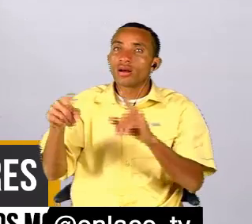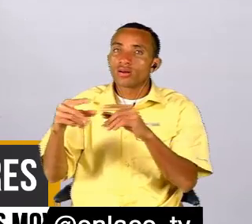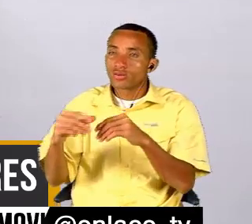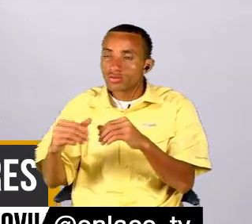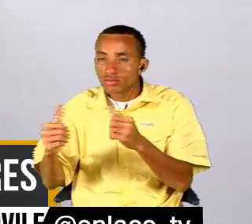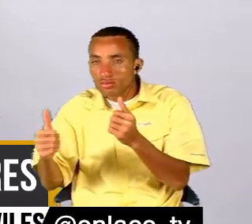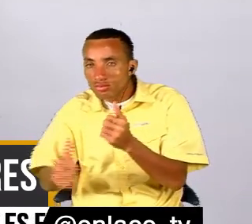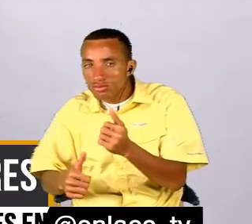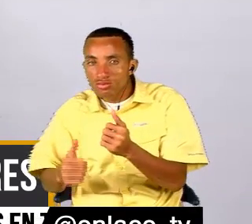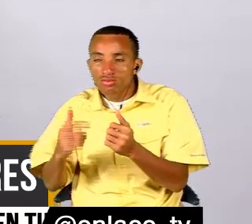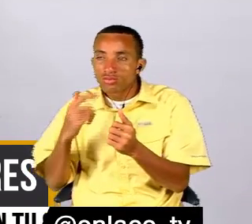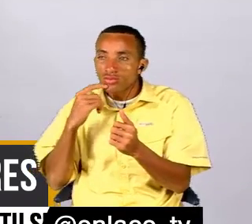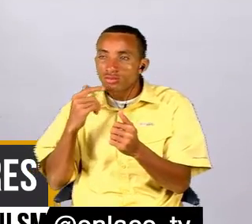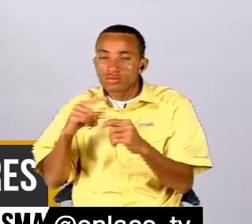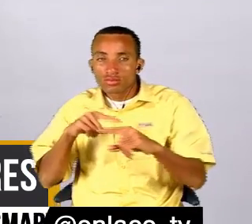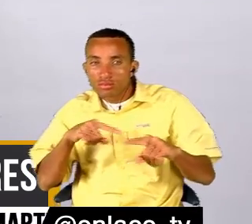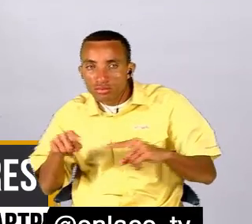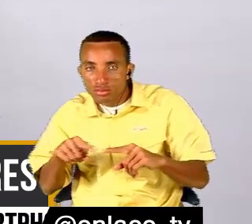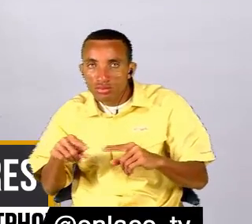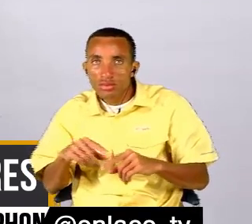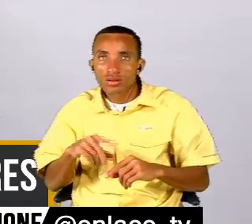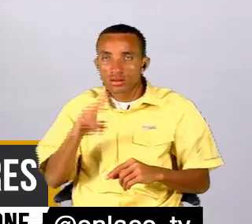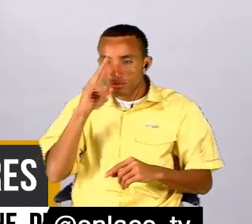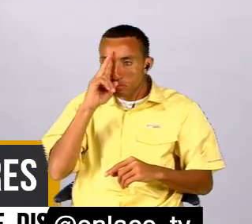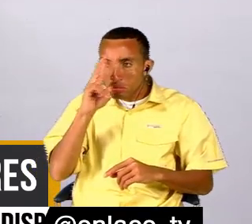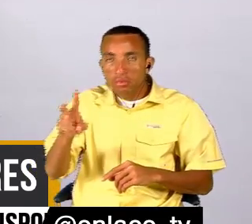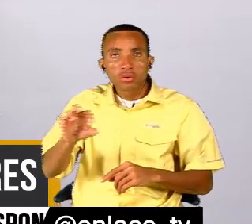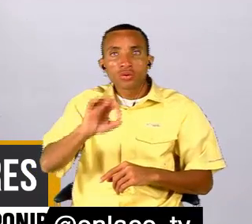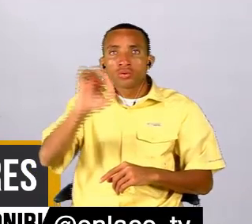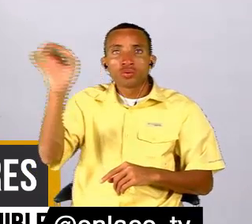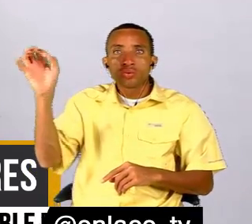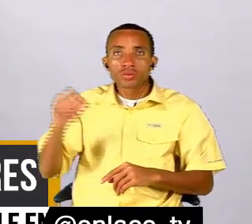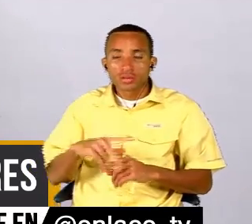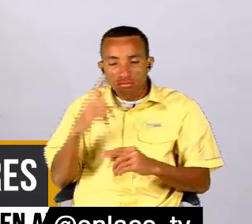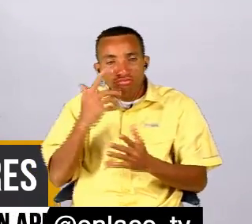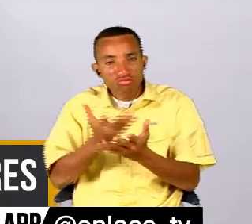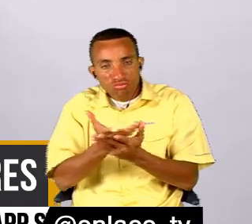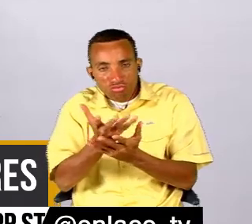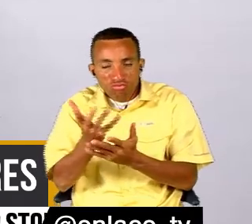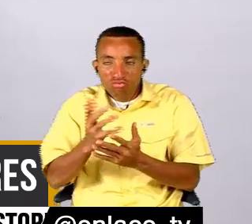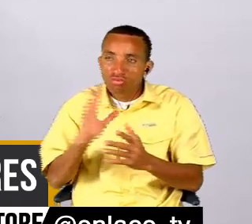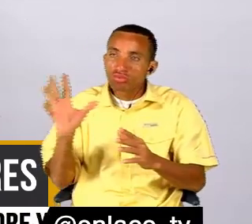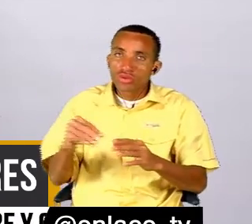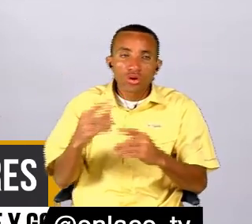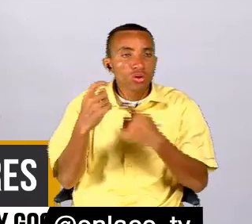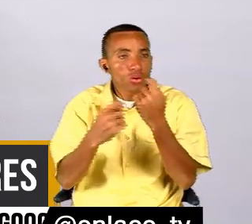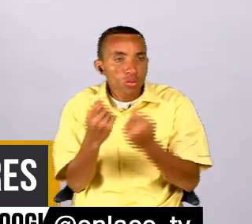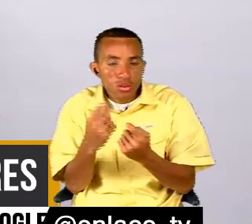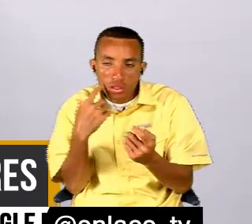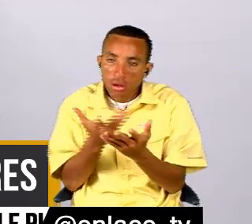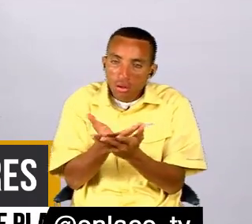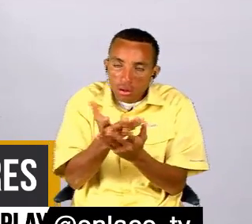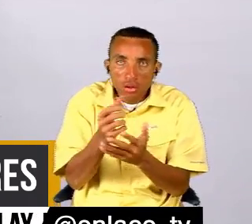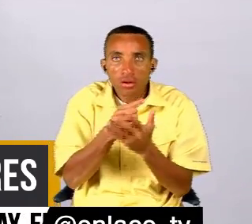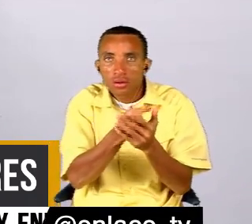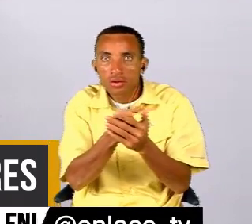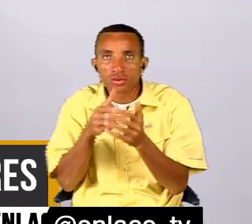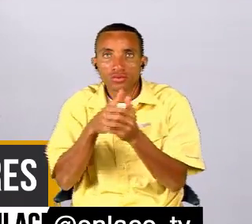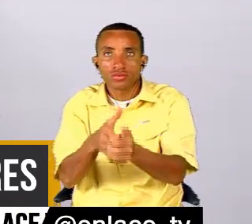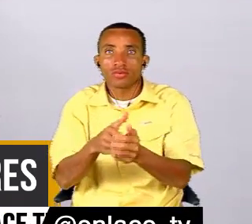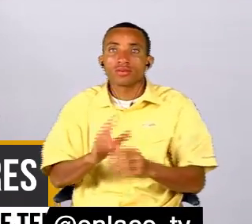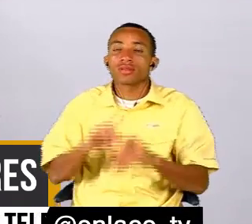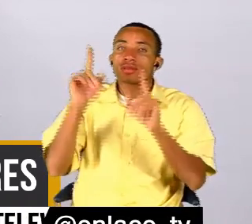nunca se le ha hecho un reconocimiento en Barranca Bermeja a ninguno de ellos. Y en la noche de hoy vamos a tener ese gran honor